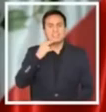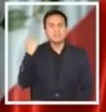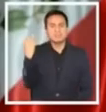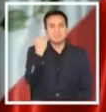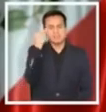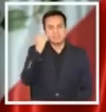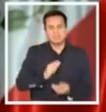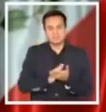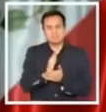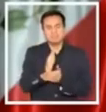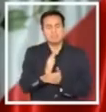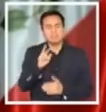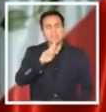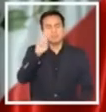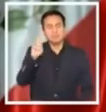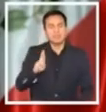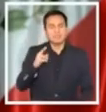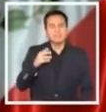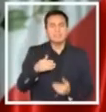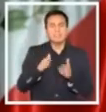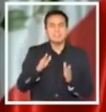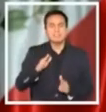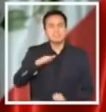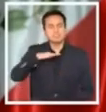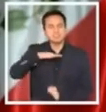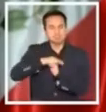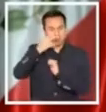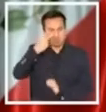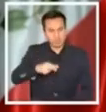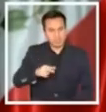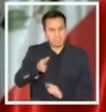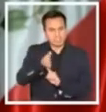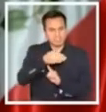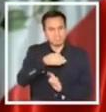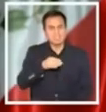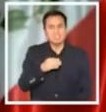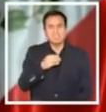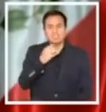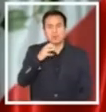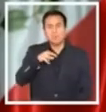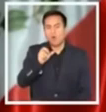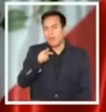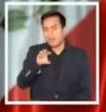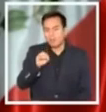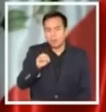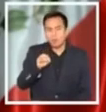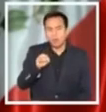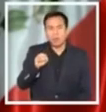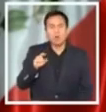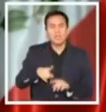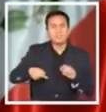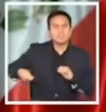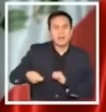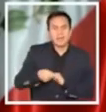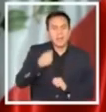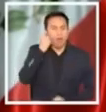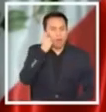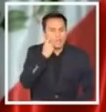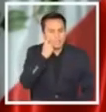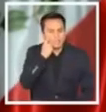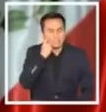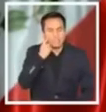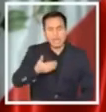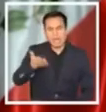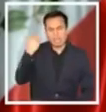independiente, como repúblicas libres y soberanas, con el grito de Morelos o la espada de O'Higgins,